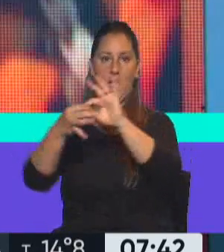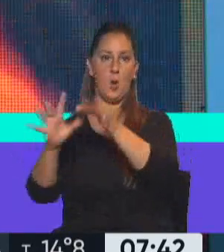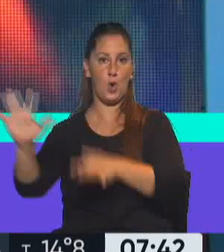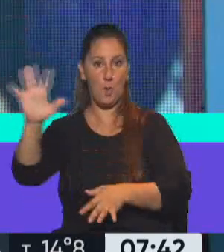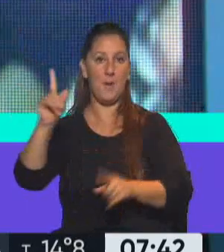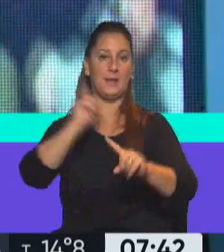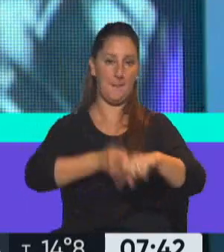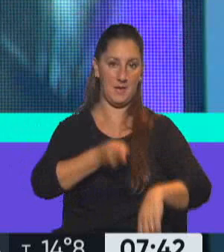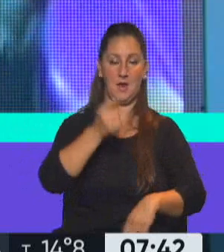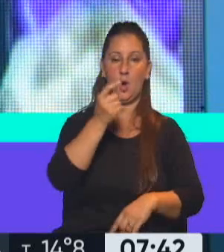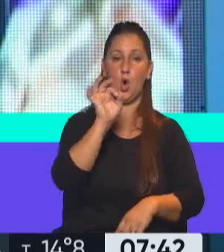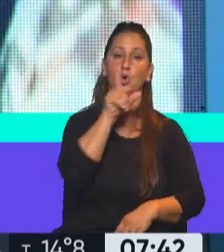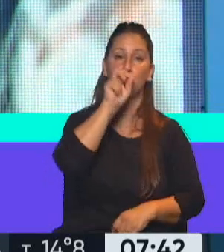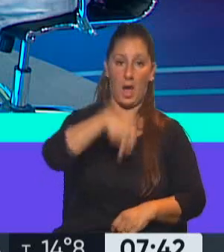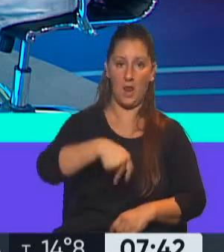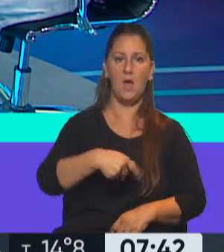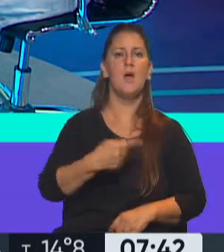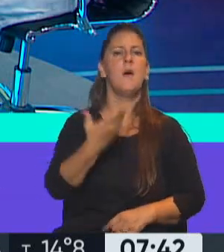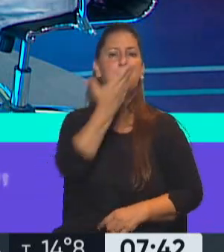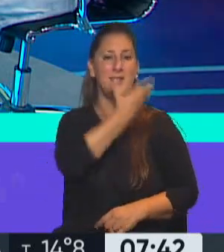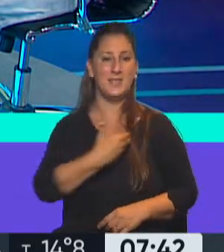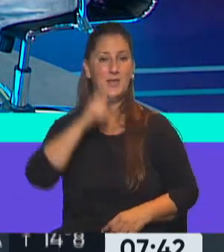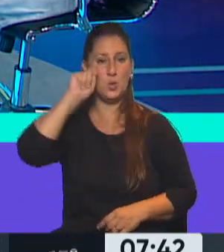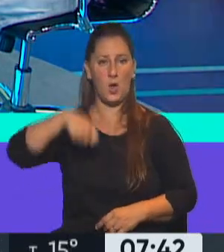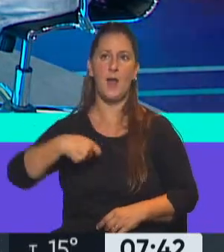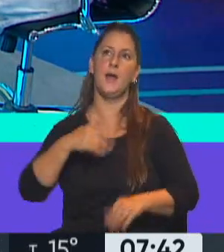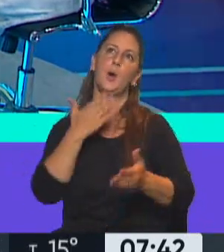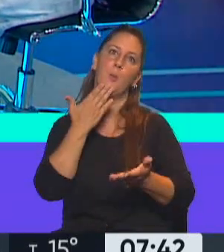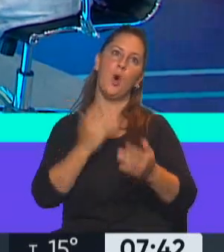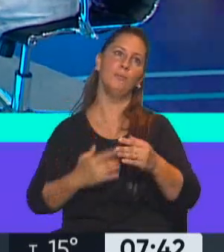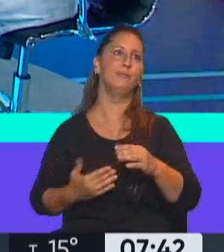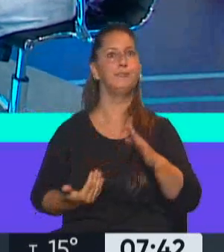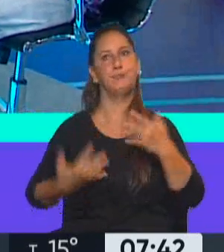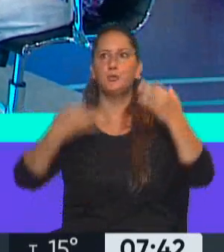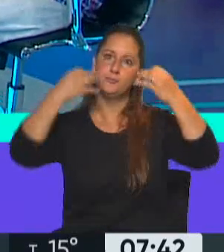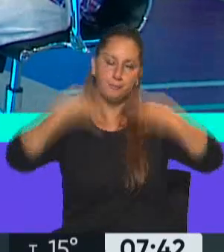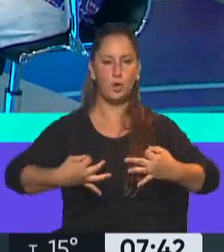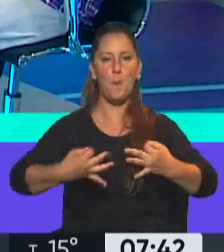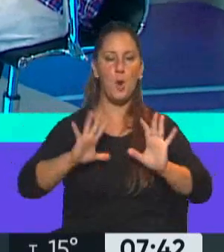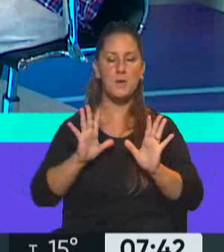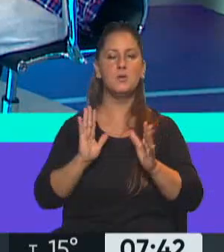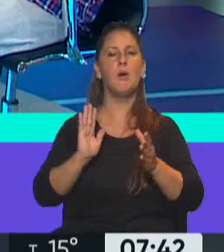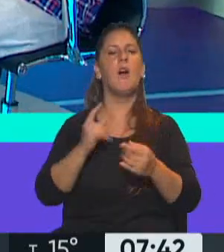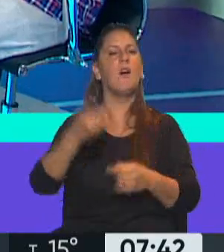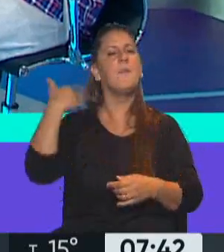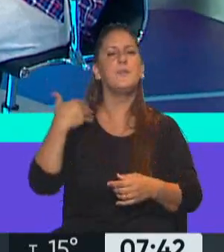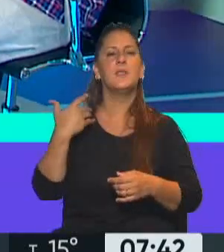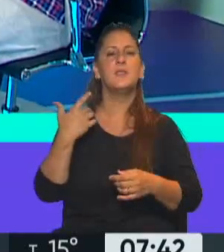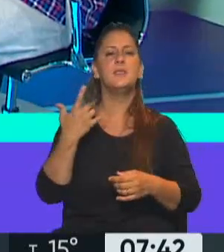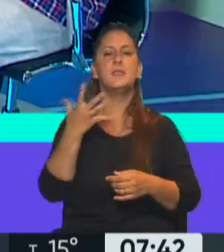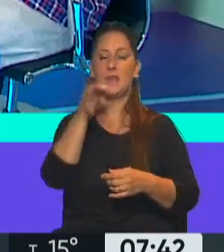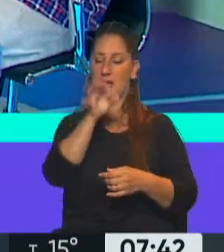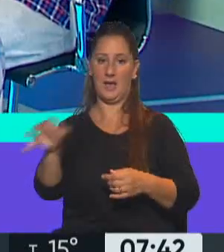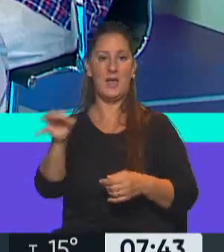su principal compromiso, de alguna forma, por no decir promesa, que es la palabra que él evitó, era recuperar la península